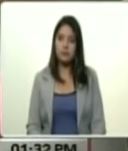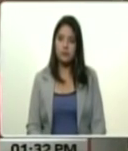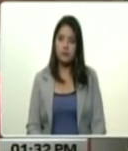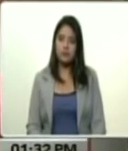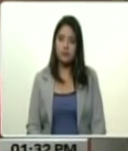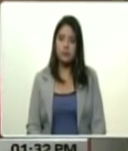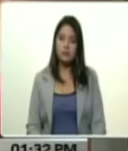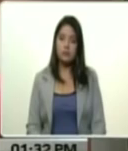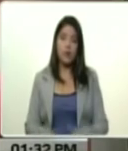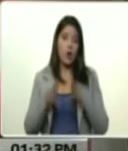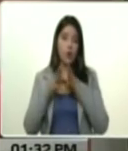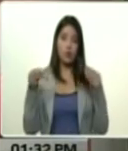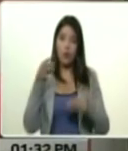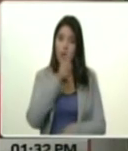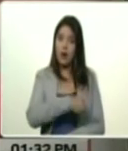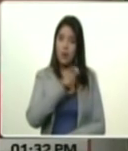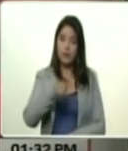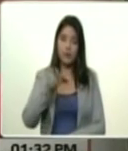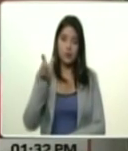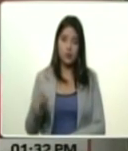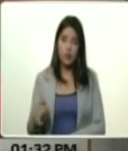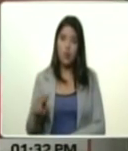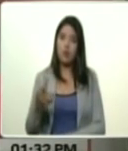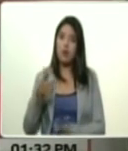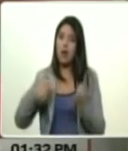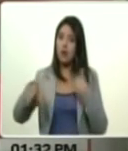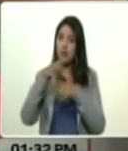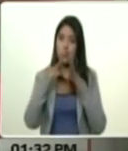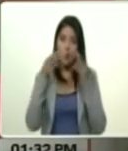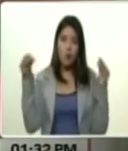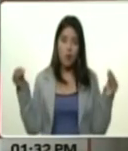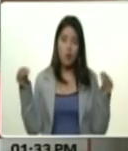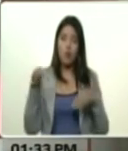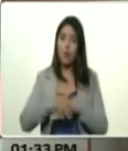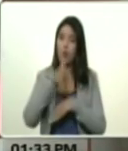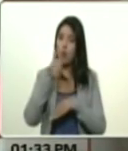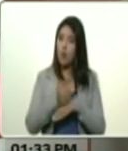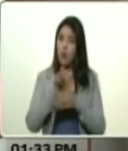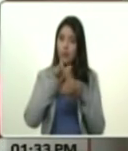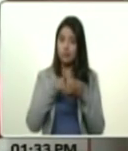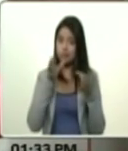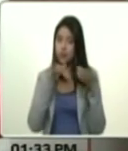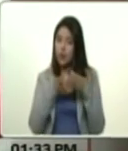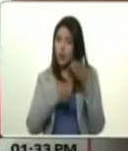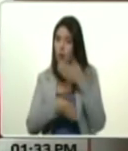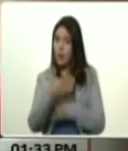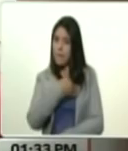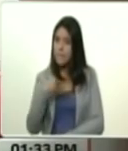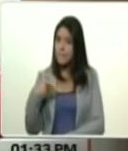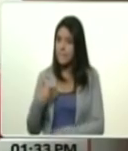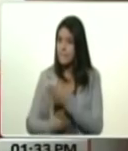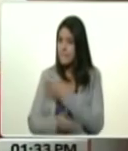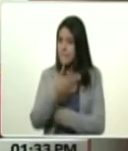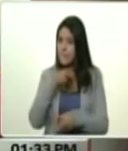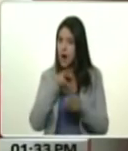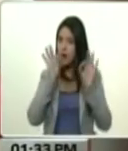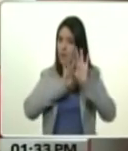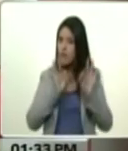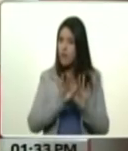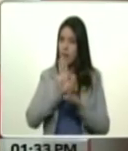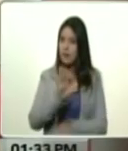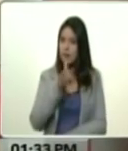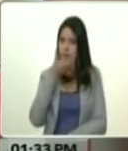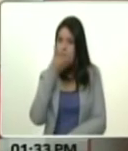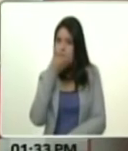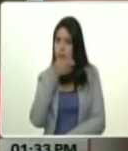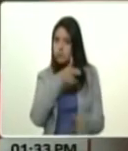Todas estas personas son miembros de bandas que operan con estructura paramilitar. Y